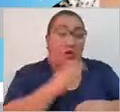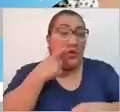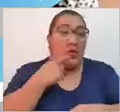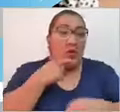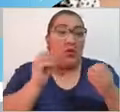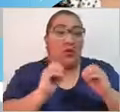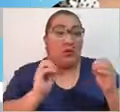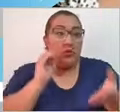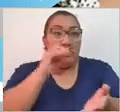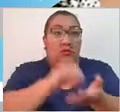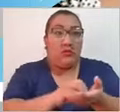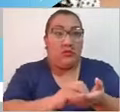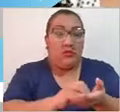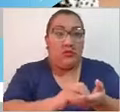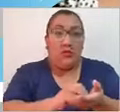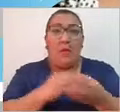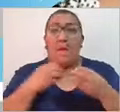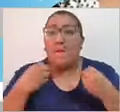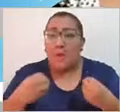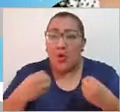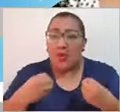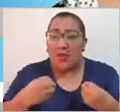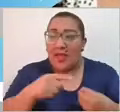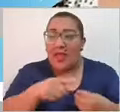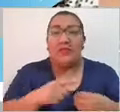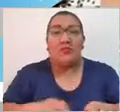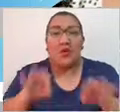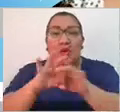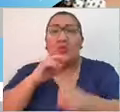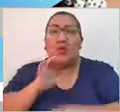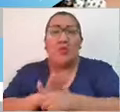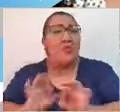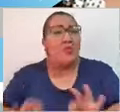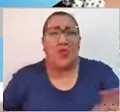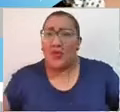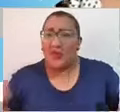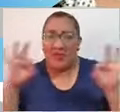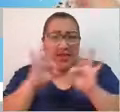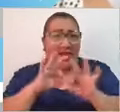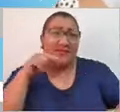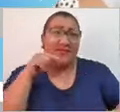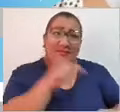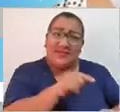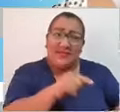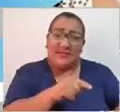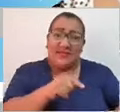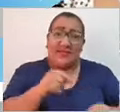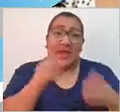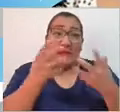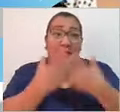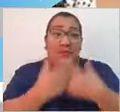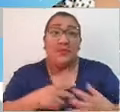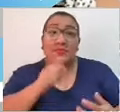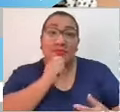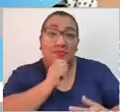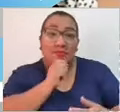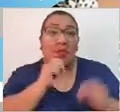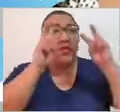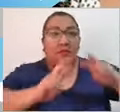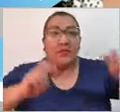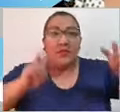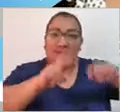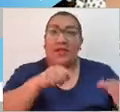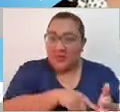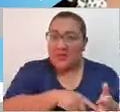la instalación de este comité? Porque cumplen un rol importante en el sector privado para la investigación